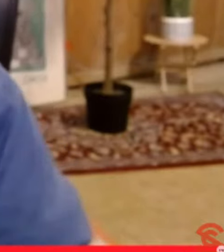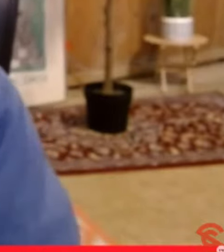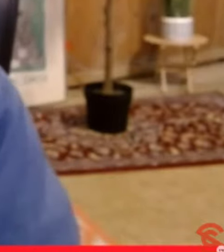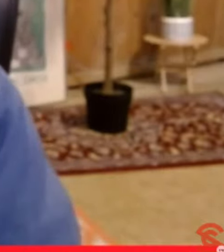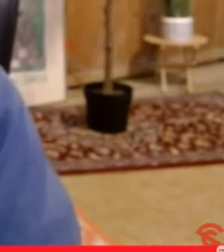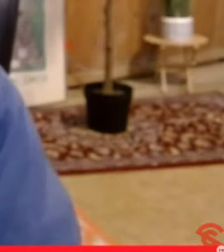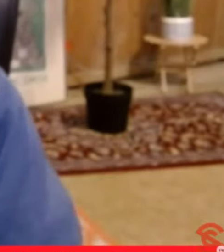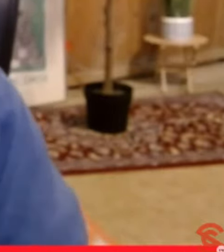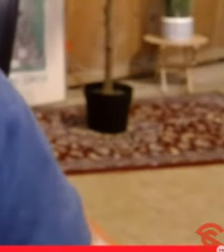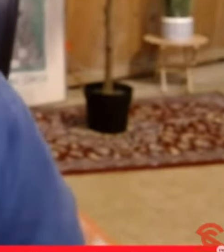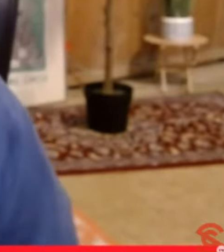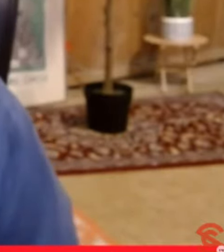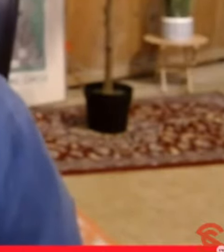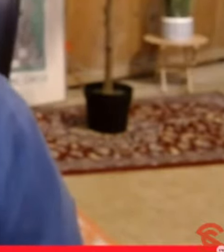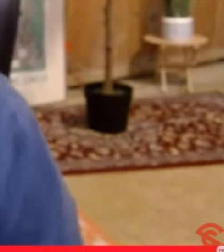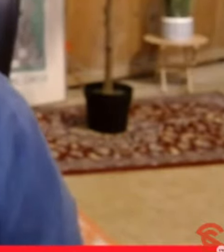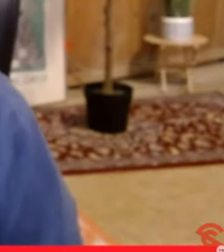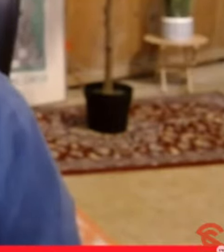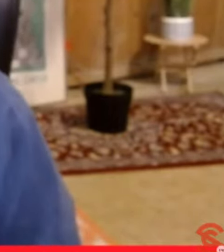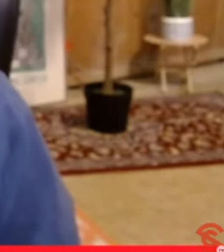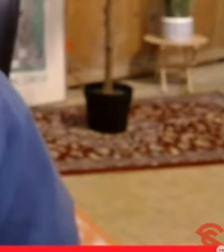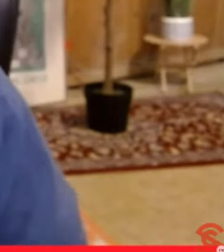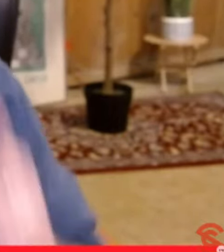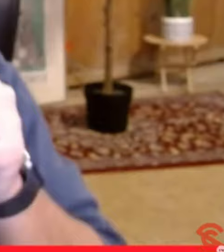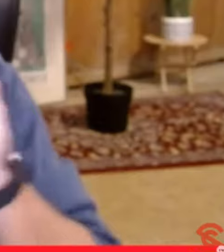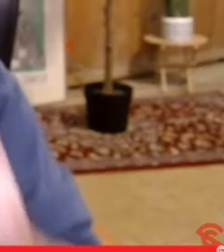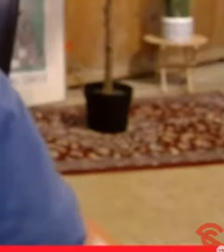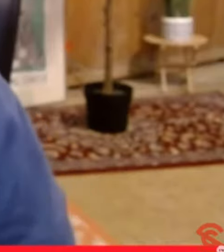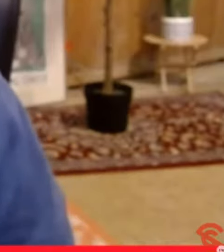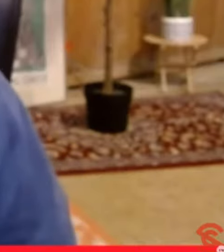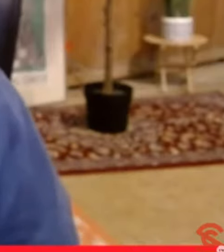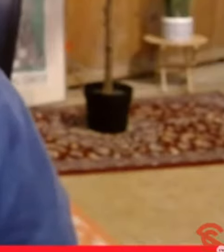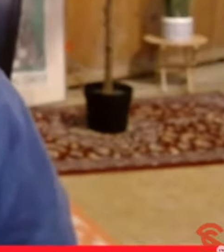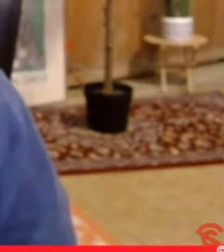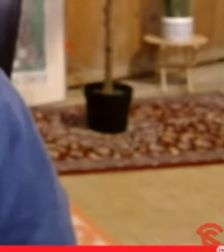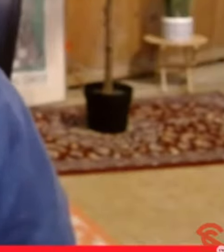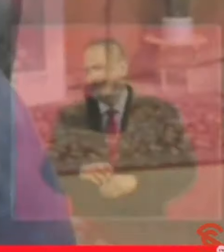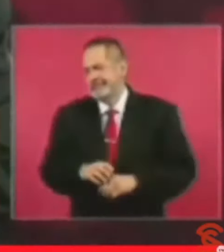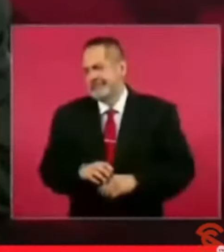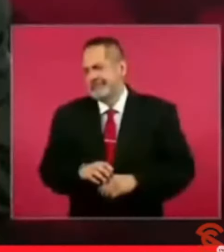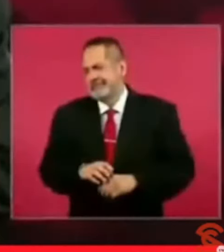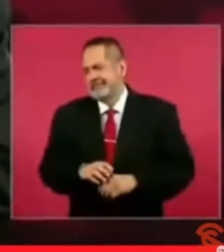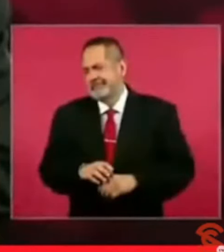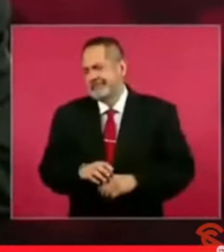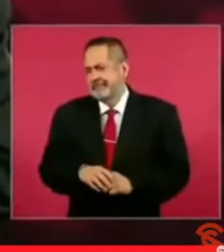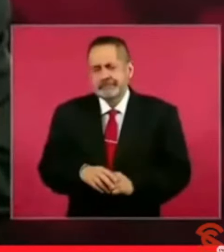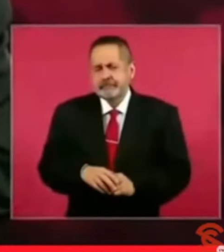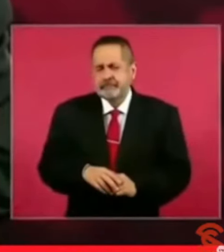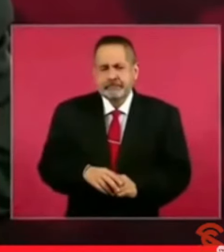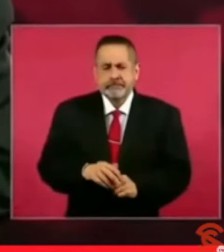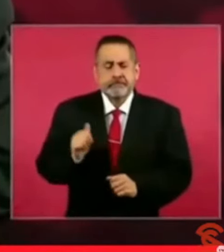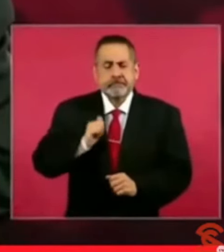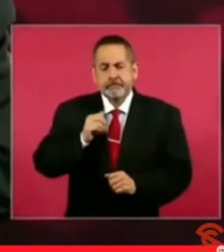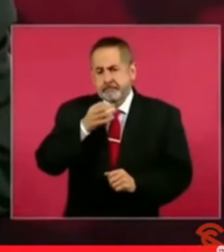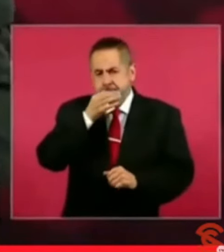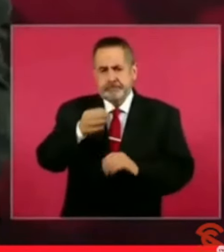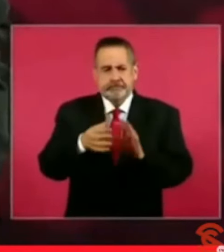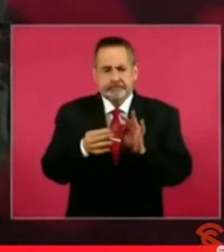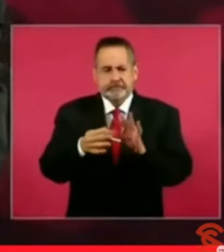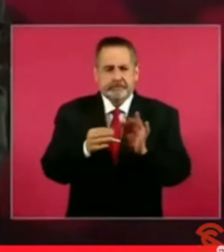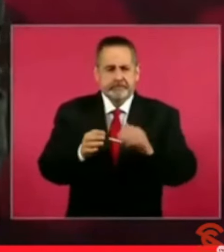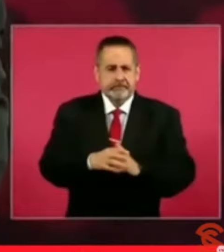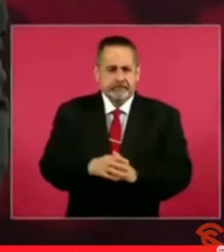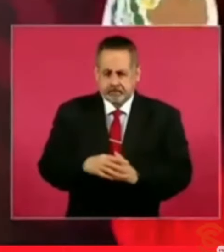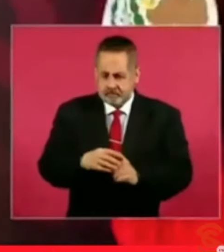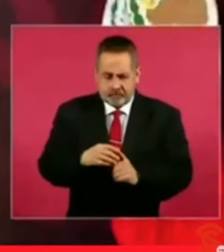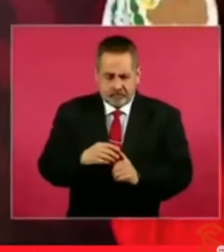que haber una respuesta, estará resonando hoy en la Casa Blanca. Esto fue lo que denunció el presidente López Obrador. Porque no voy a llevar a cabo